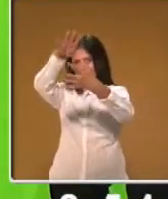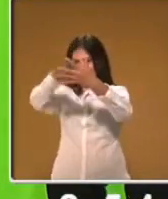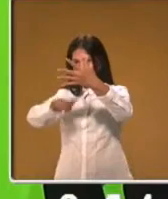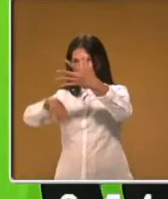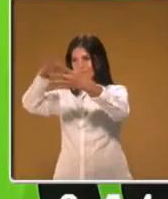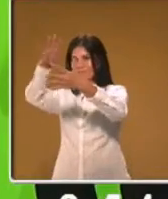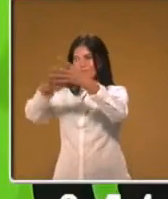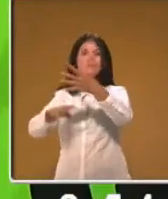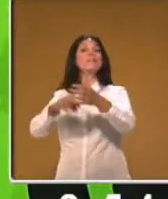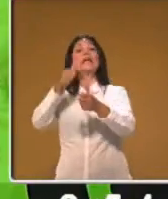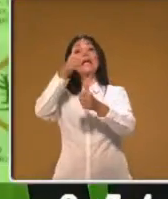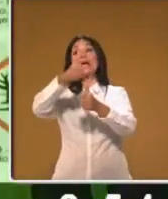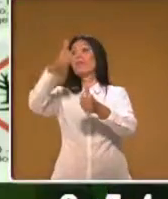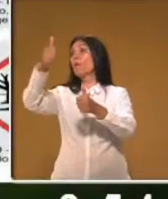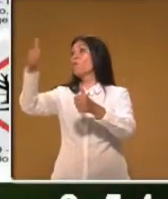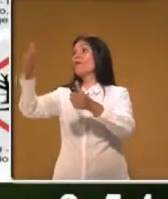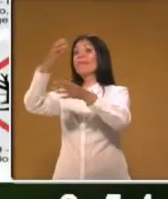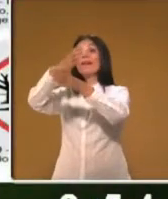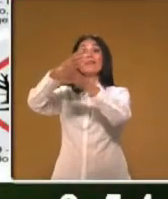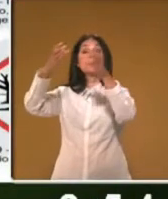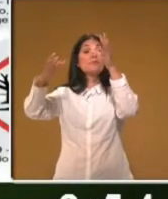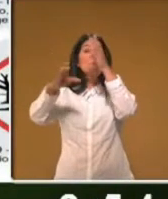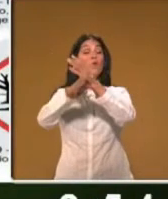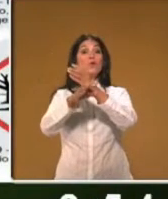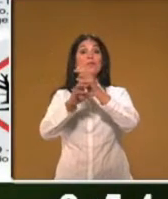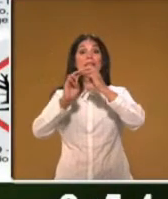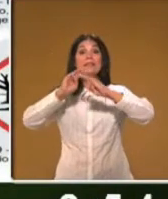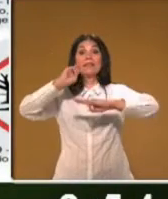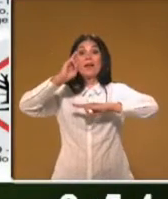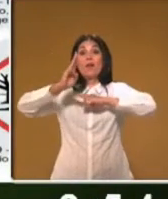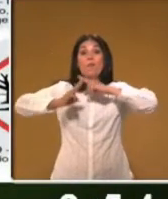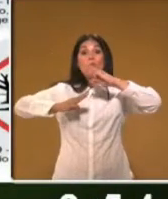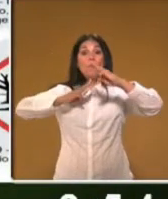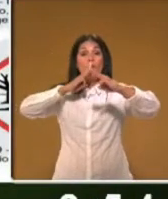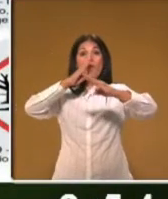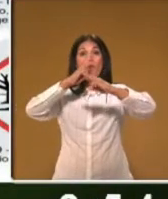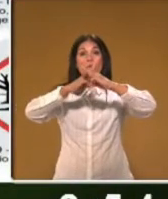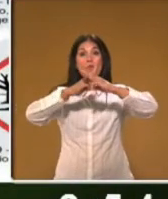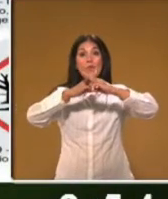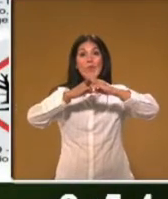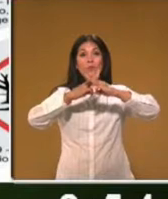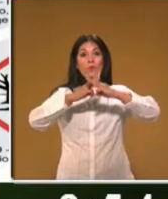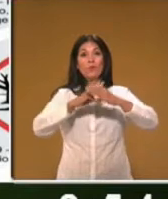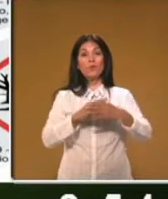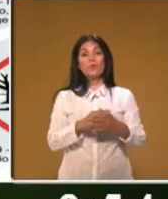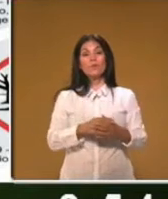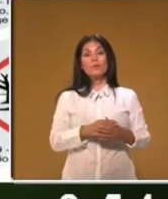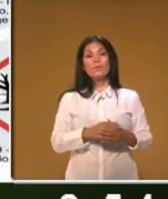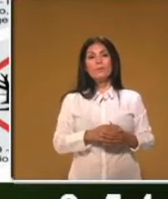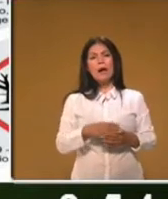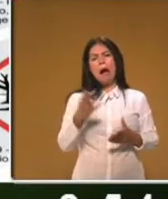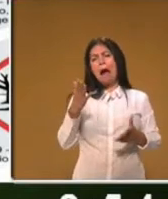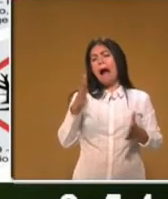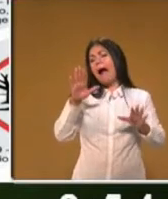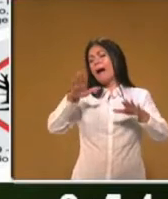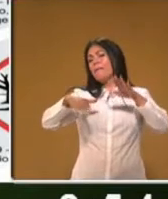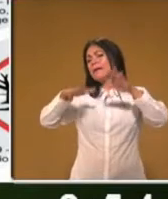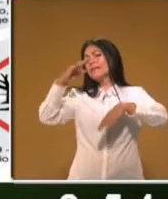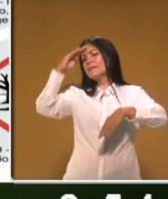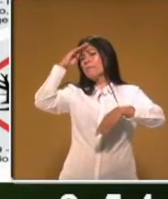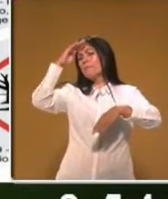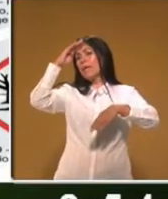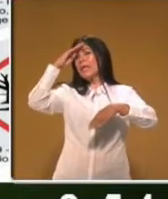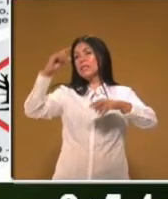que nosotros estamos viendo, muchas veces decimos, la química no tiene nada que ver con el español, por ejemplo, o con el lenguaje. Y sí, precisamente en